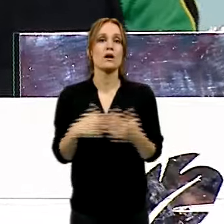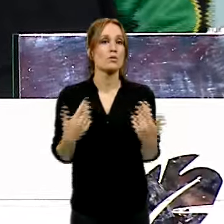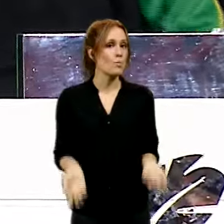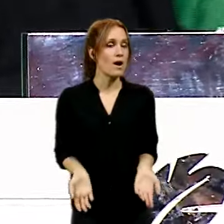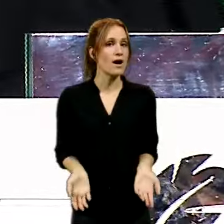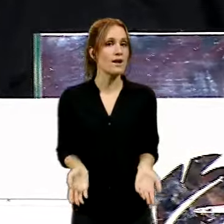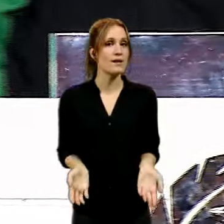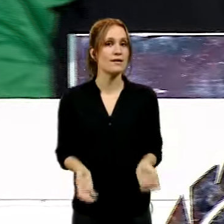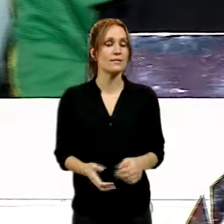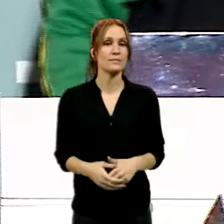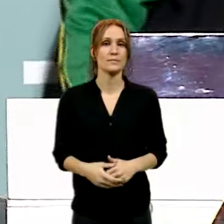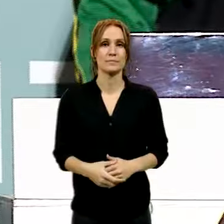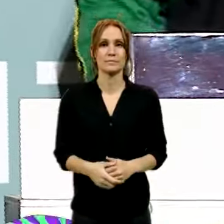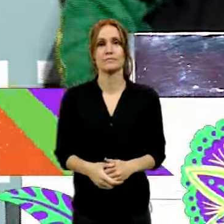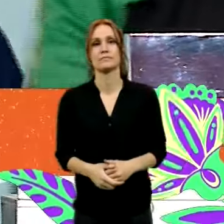Serenques.